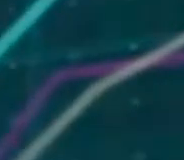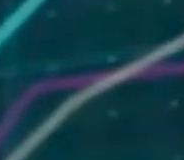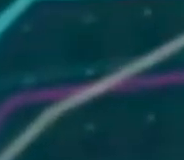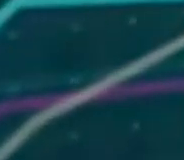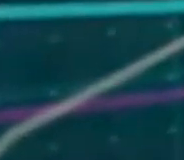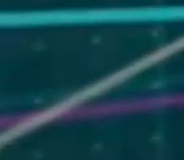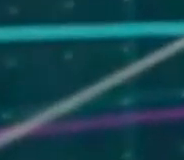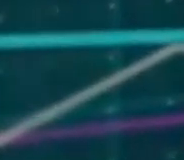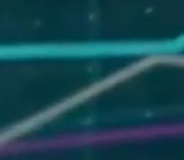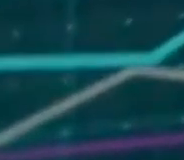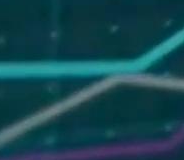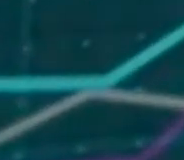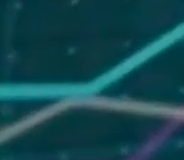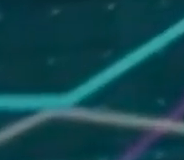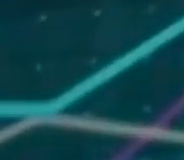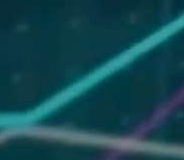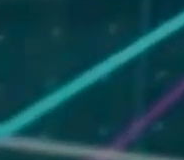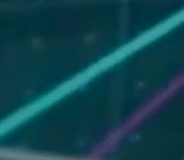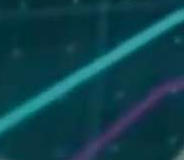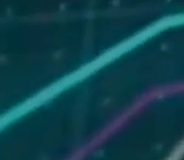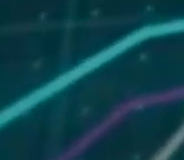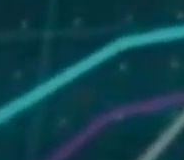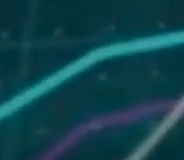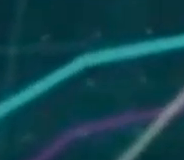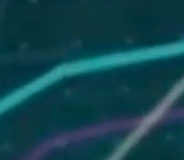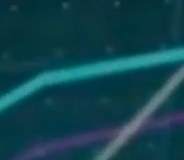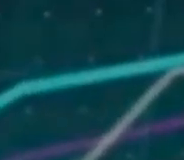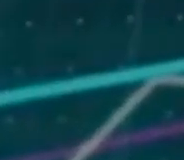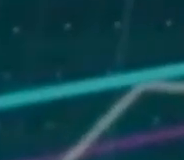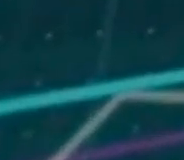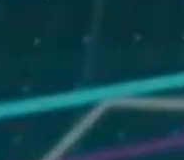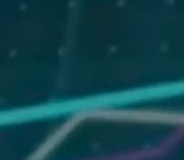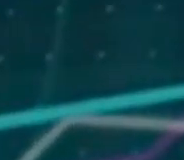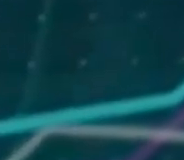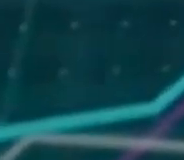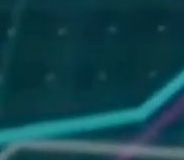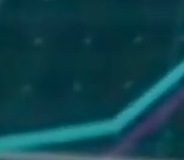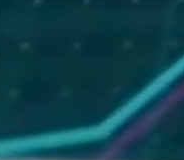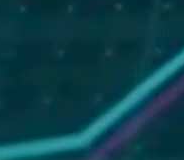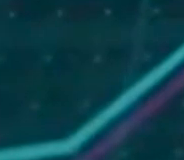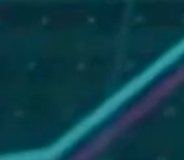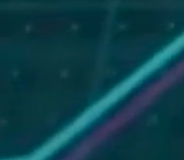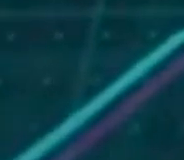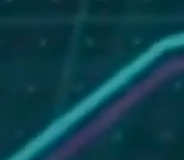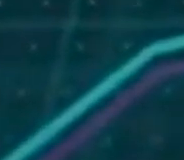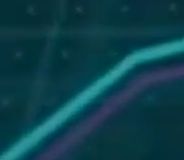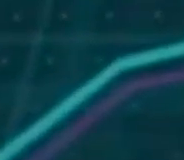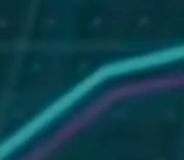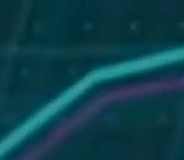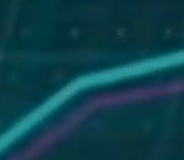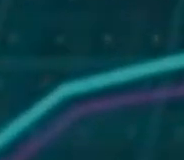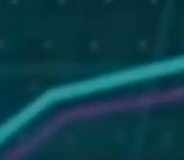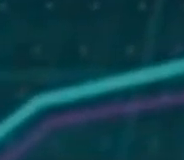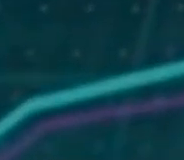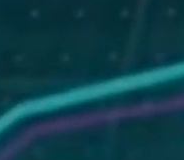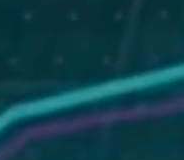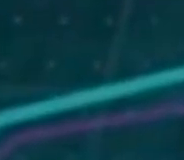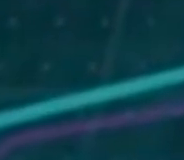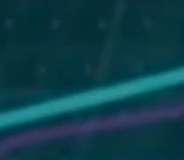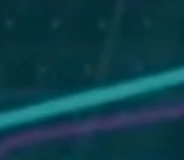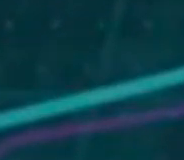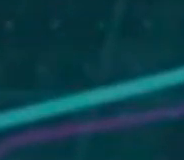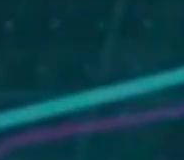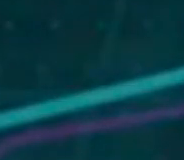cual representa 939.3 millones sobre lo proyectado en el plan fiscal certificado por la Junta